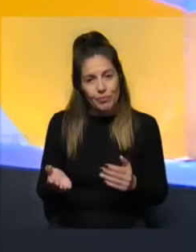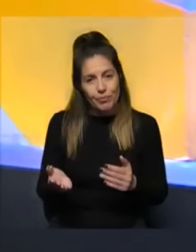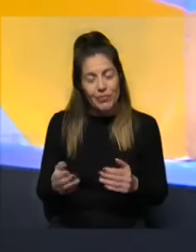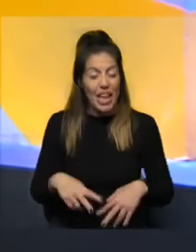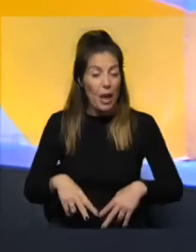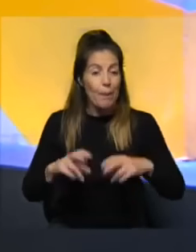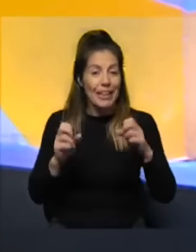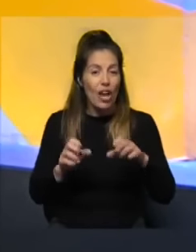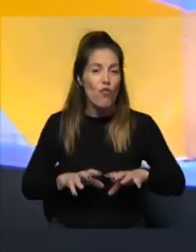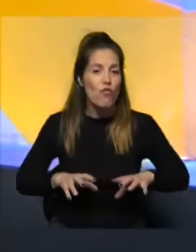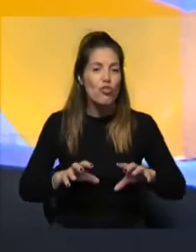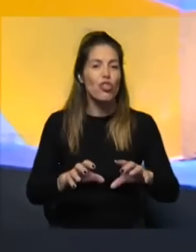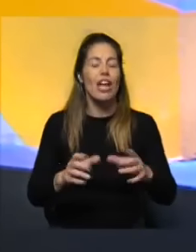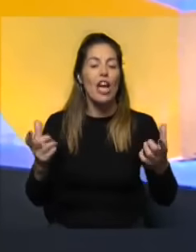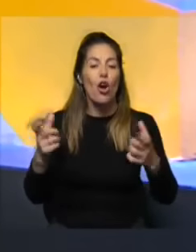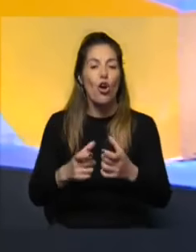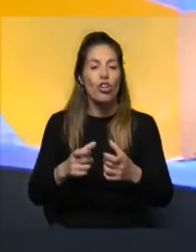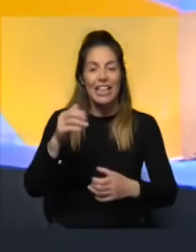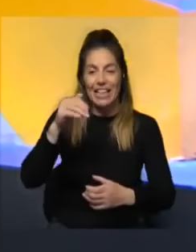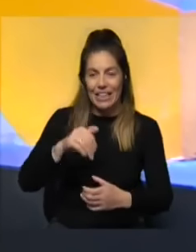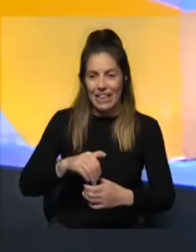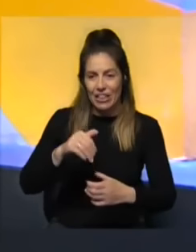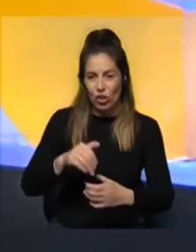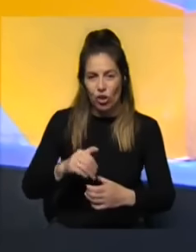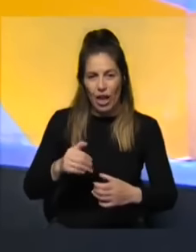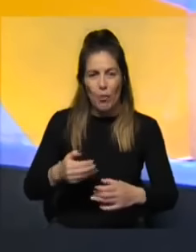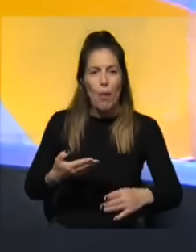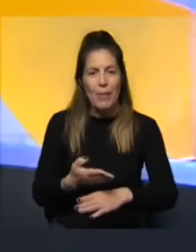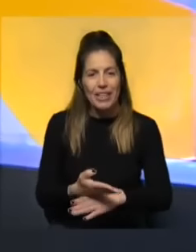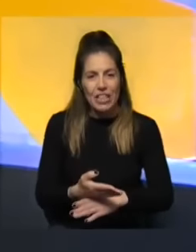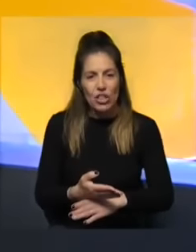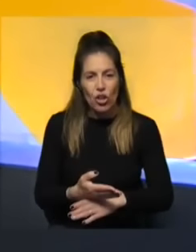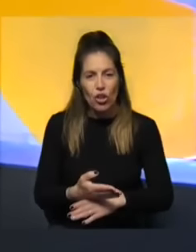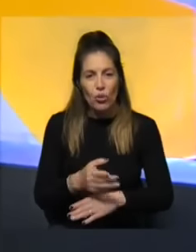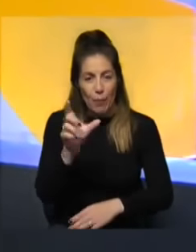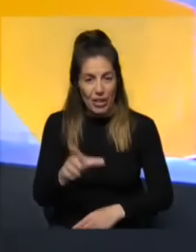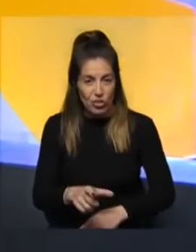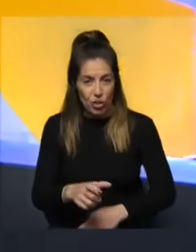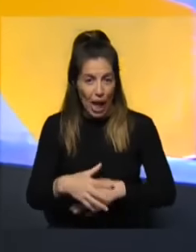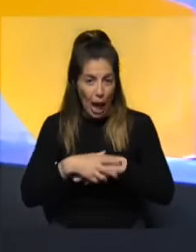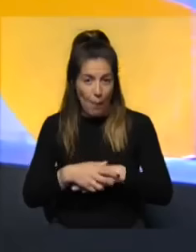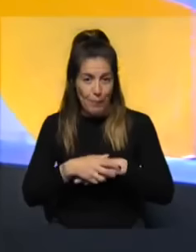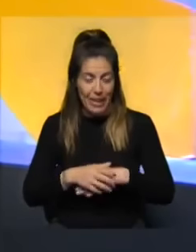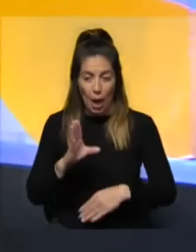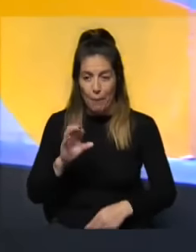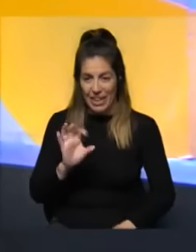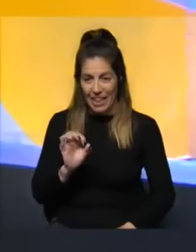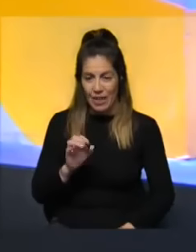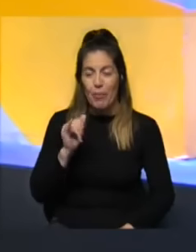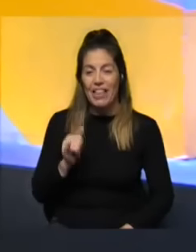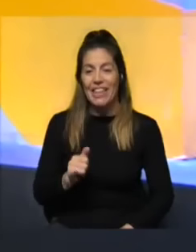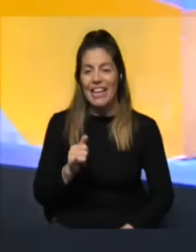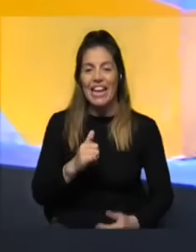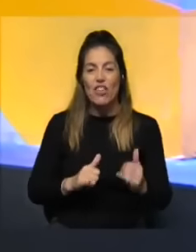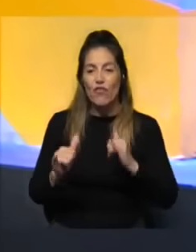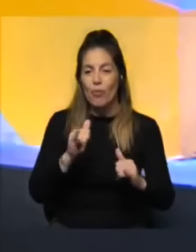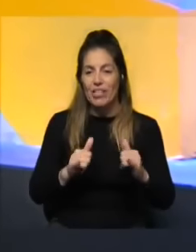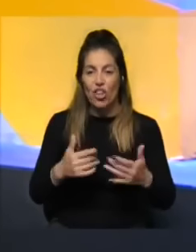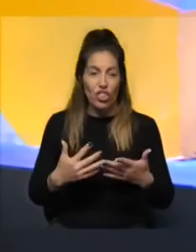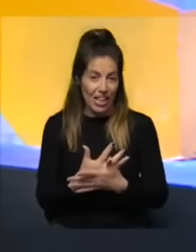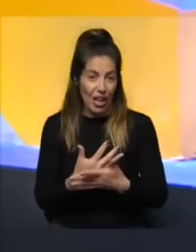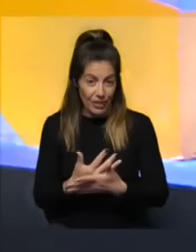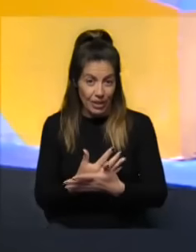investigaron a una funcionaria de la Corte Electoral por pedido de un allegado de Penades para tener datos de las víctimas. Ahora entienden por qué